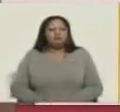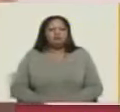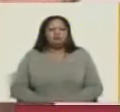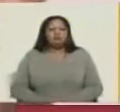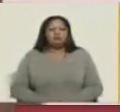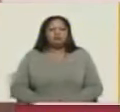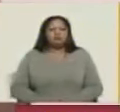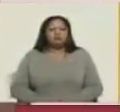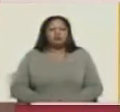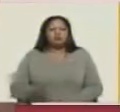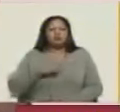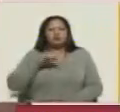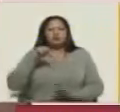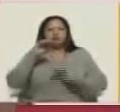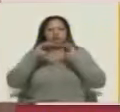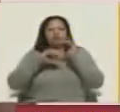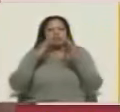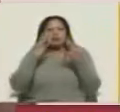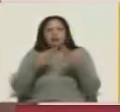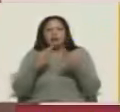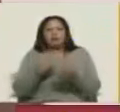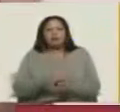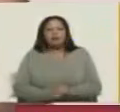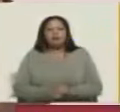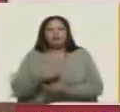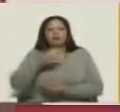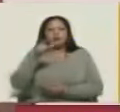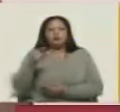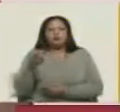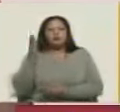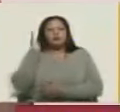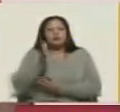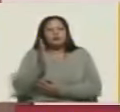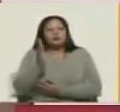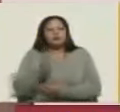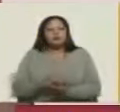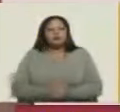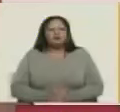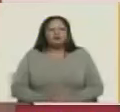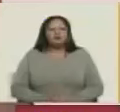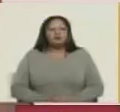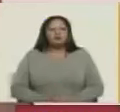Nosotros vamos en desventaja, en verdad. Nuestro candidato está amenazado.